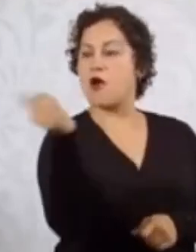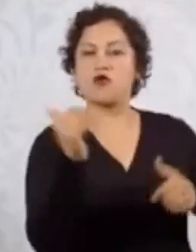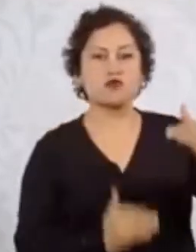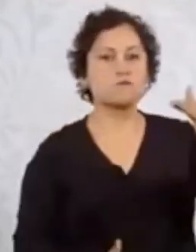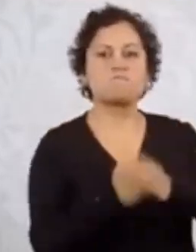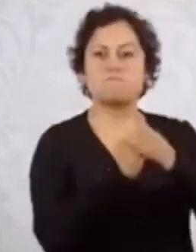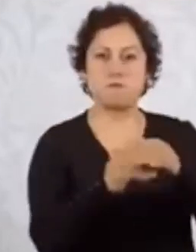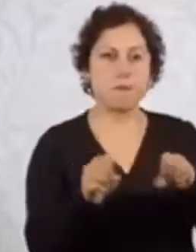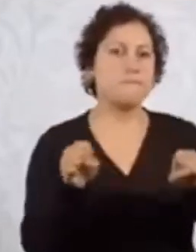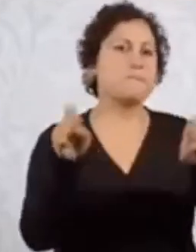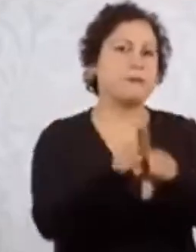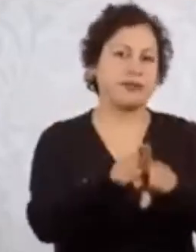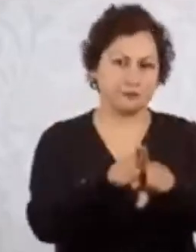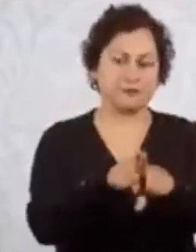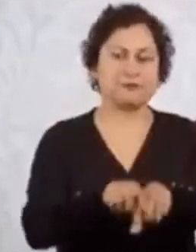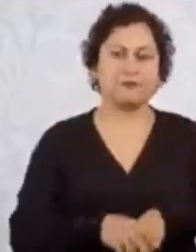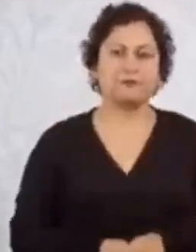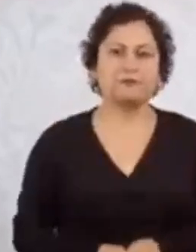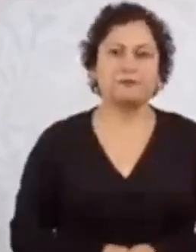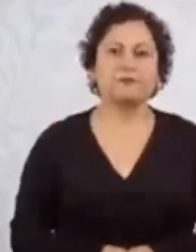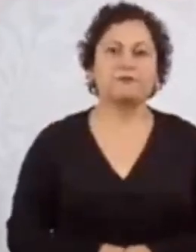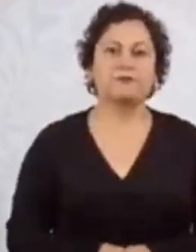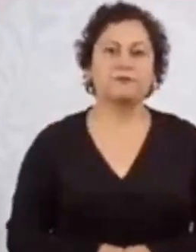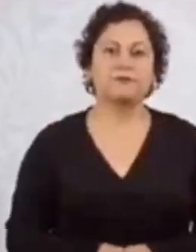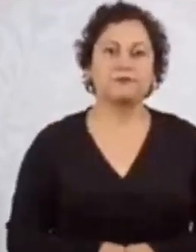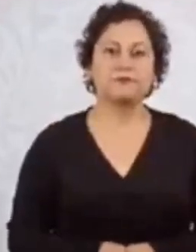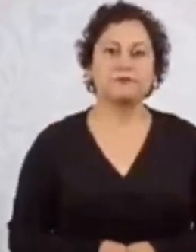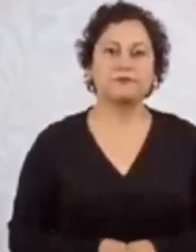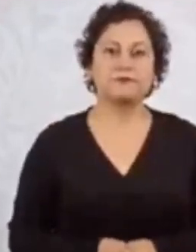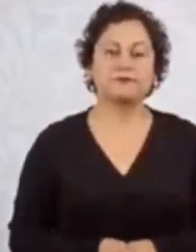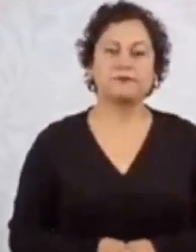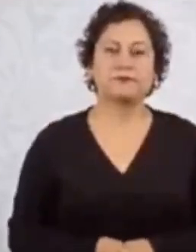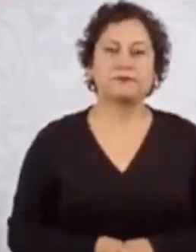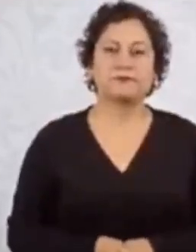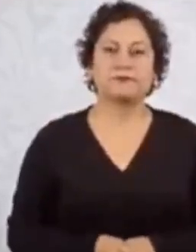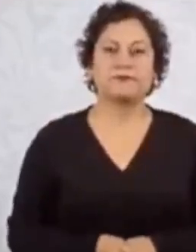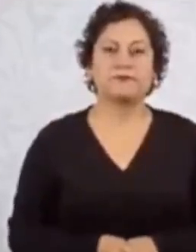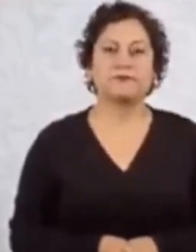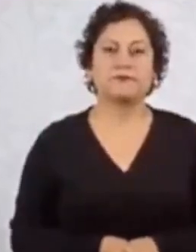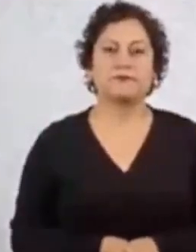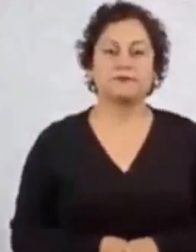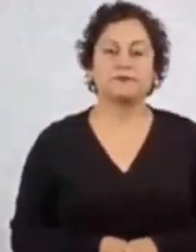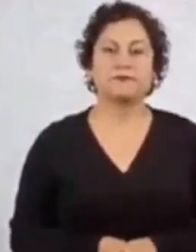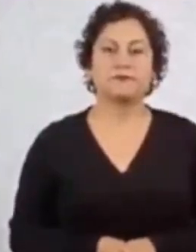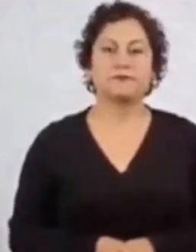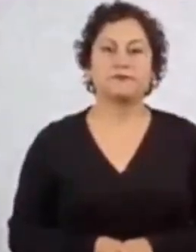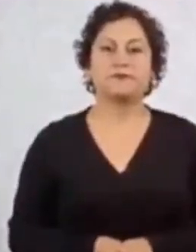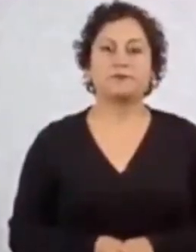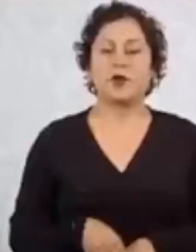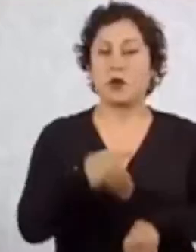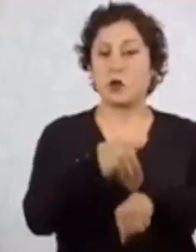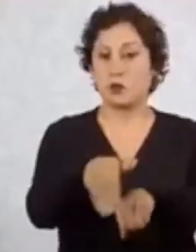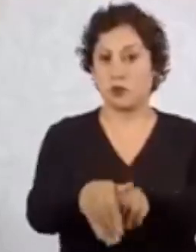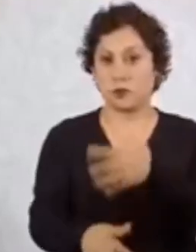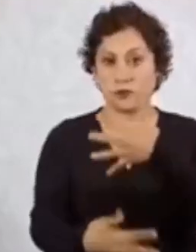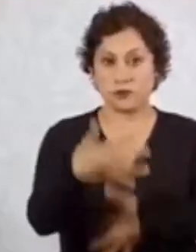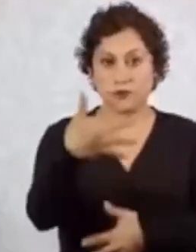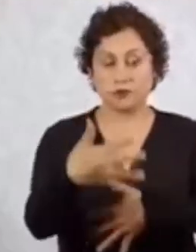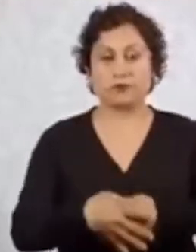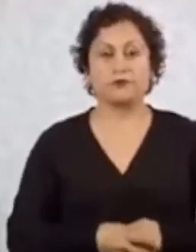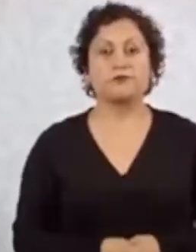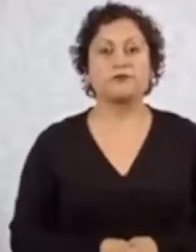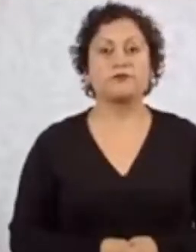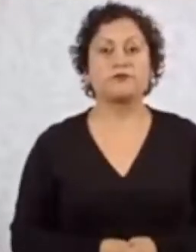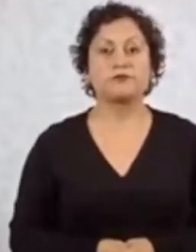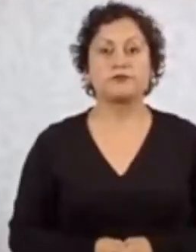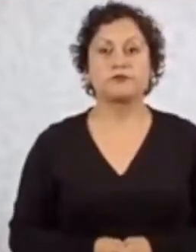que, híjole, podría parecer una nimiedad, algo que podemos aplazar, algo que, bueno, a ver, pero primero está la